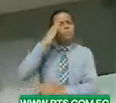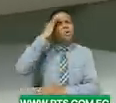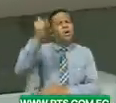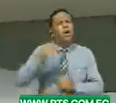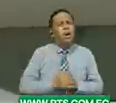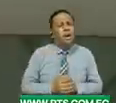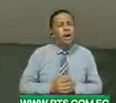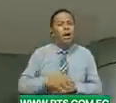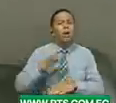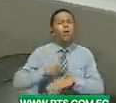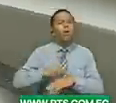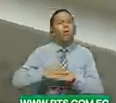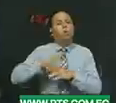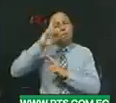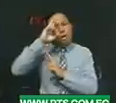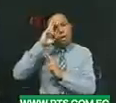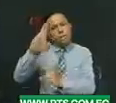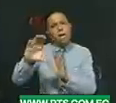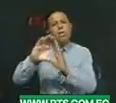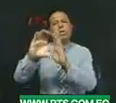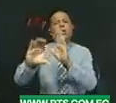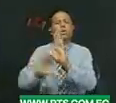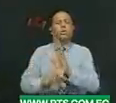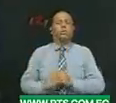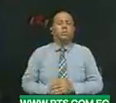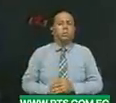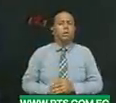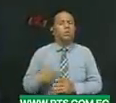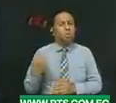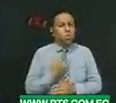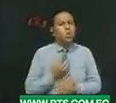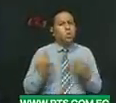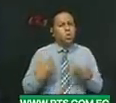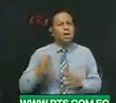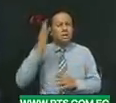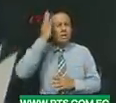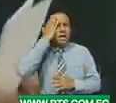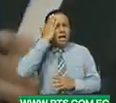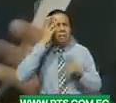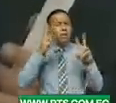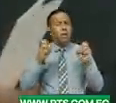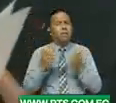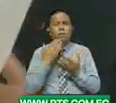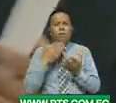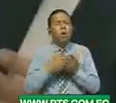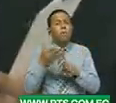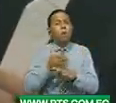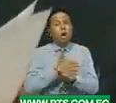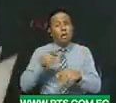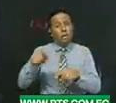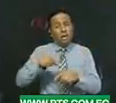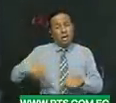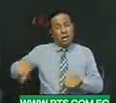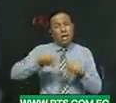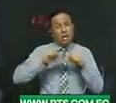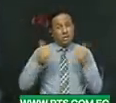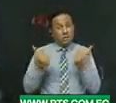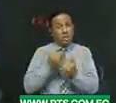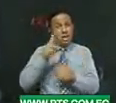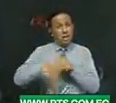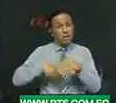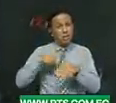decisión constitucional. Hemos puesto orden en el caos que construyó la Asamblea Nacional